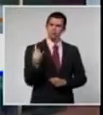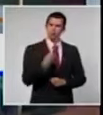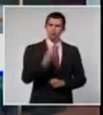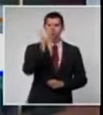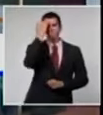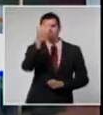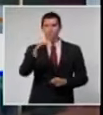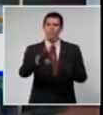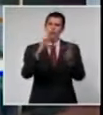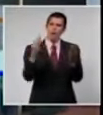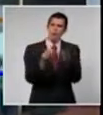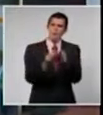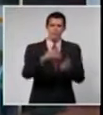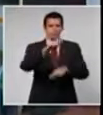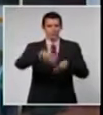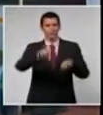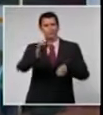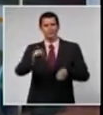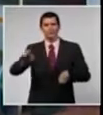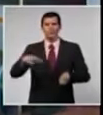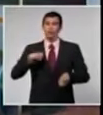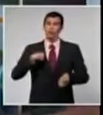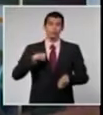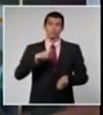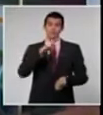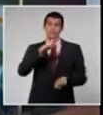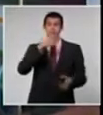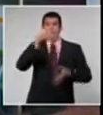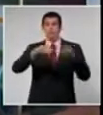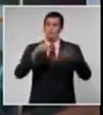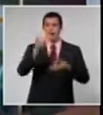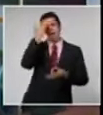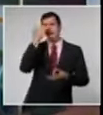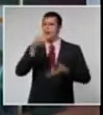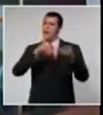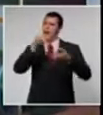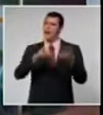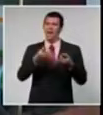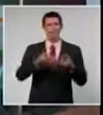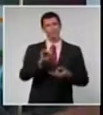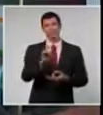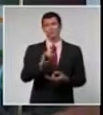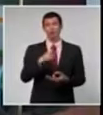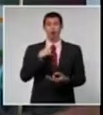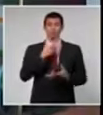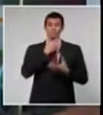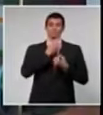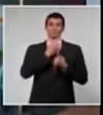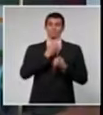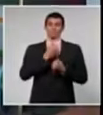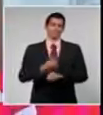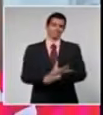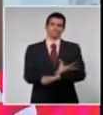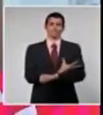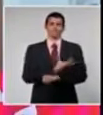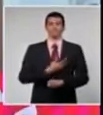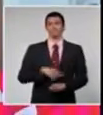para decir cuán grandiosa fue la operación de la niña aquí en el Carlos Manuel de